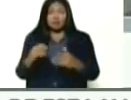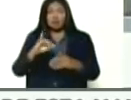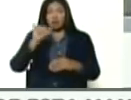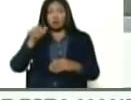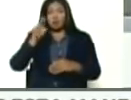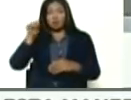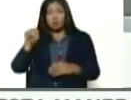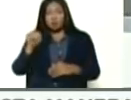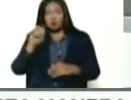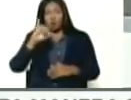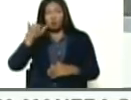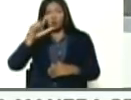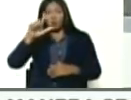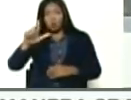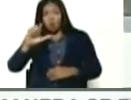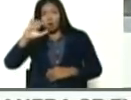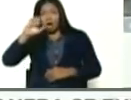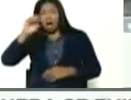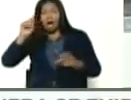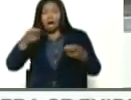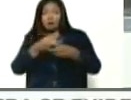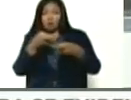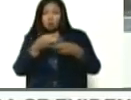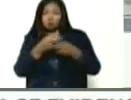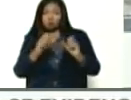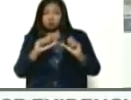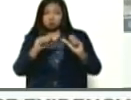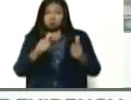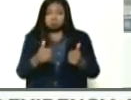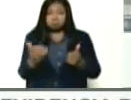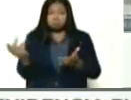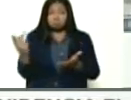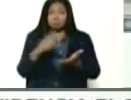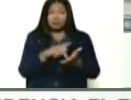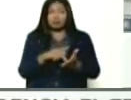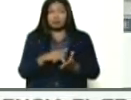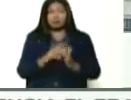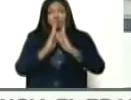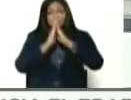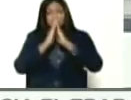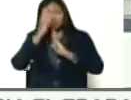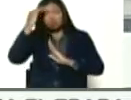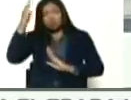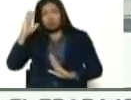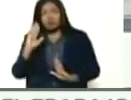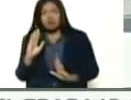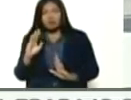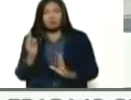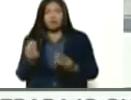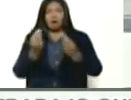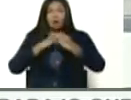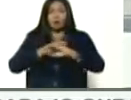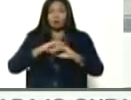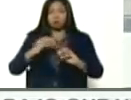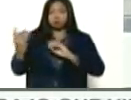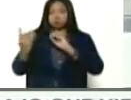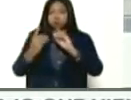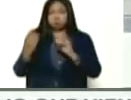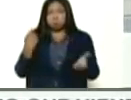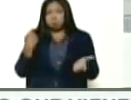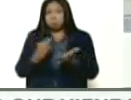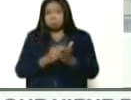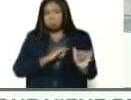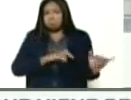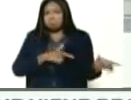1 de agosto dios mediante ya han sido negociadas conversadas pagadas